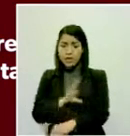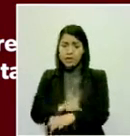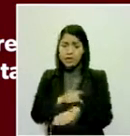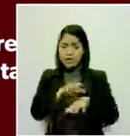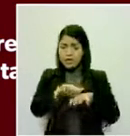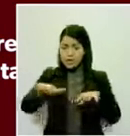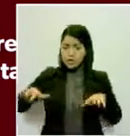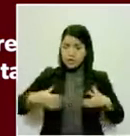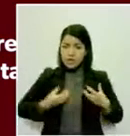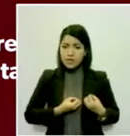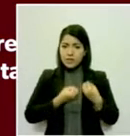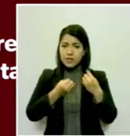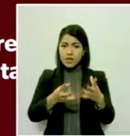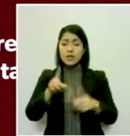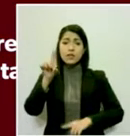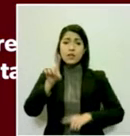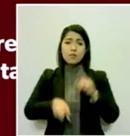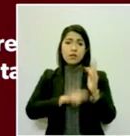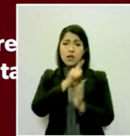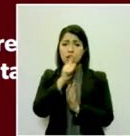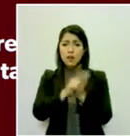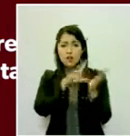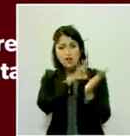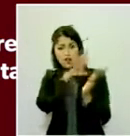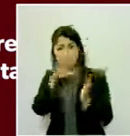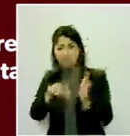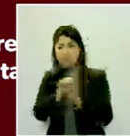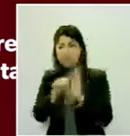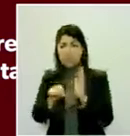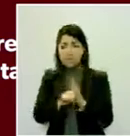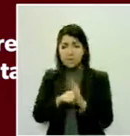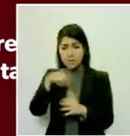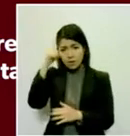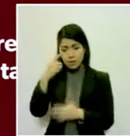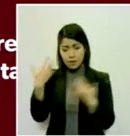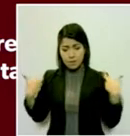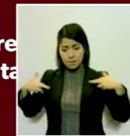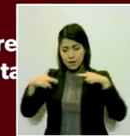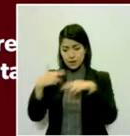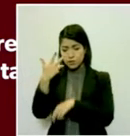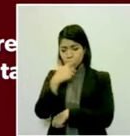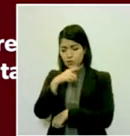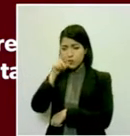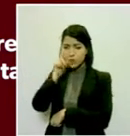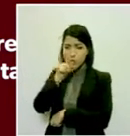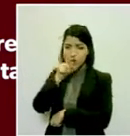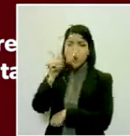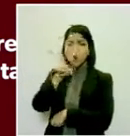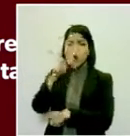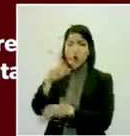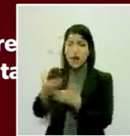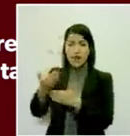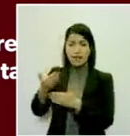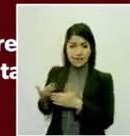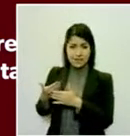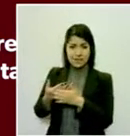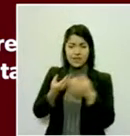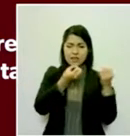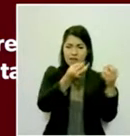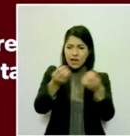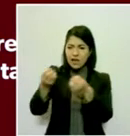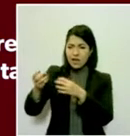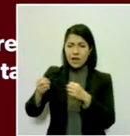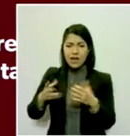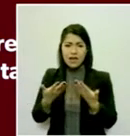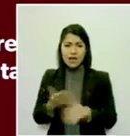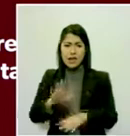son asignadas conforme a la Ley General del Sistema para la Carrera de Maestras y Maestros, cuando antes eran repartidos de